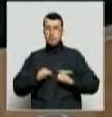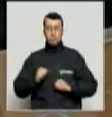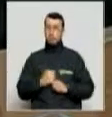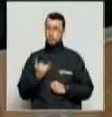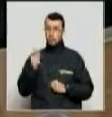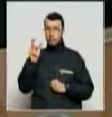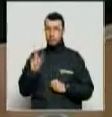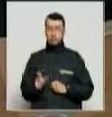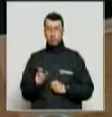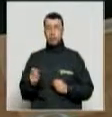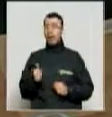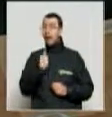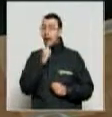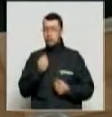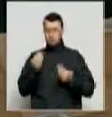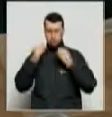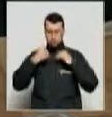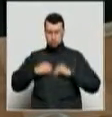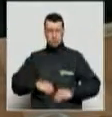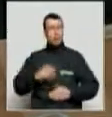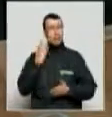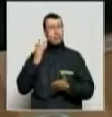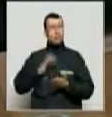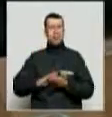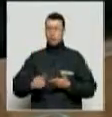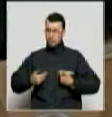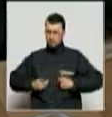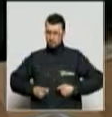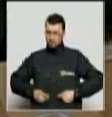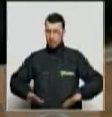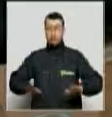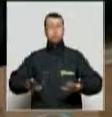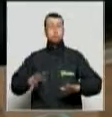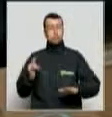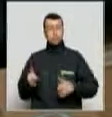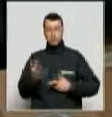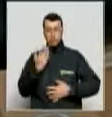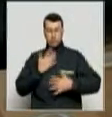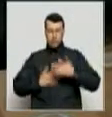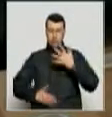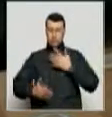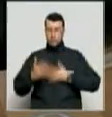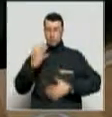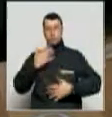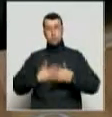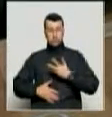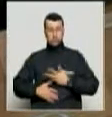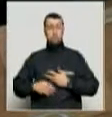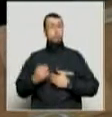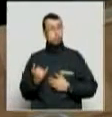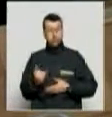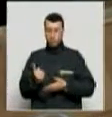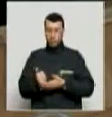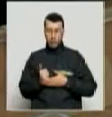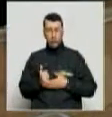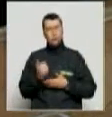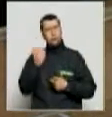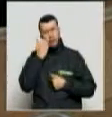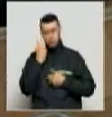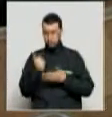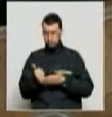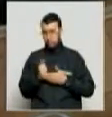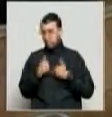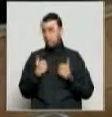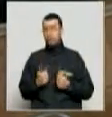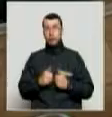paciente y van a eliminar las toxinas que están circulando alrededor de todo su sistema circulatorio y generando la enfermedad. Entonces, como pueden